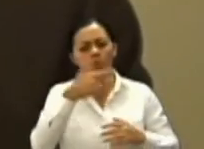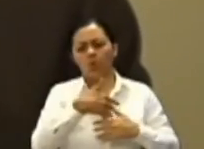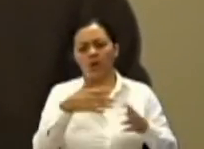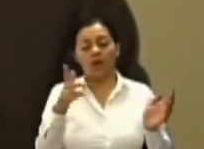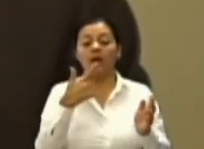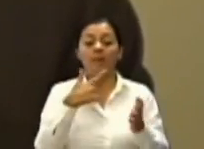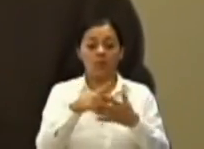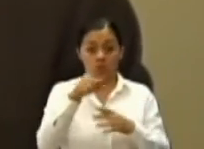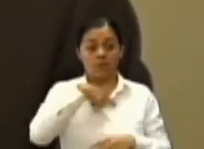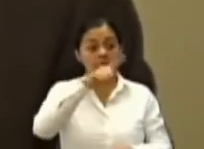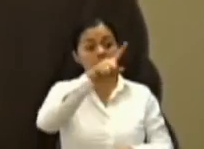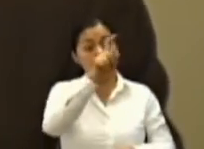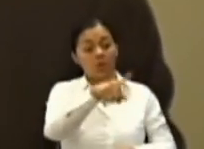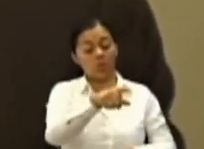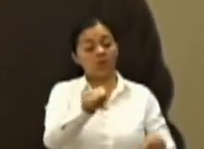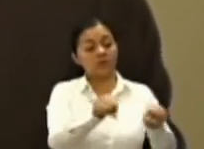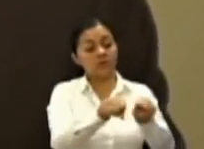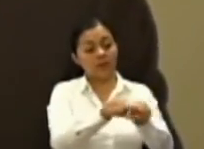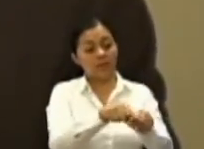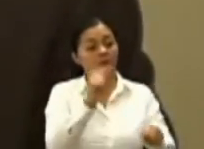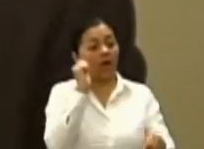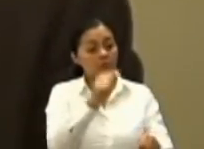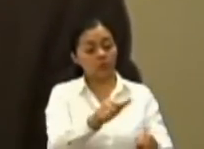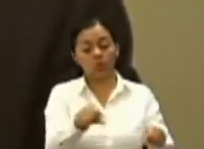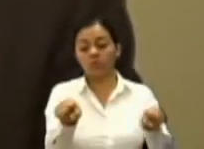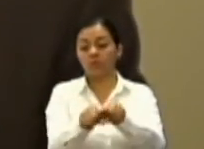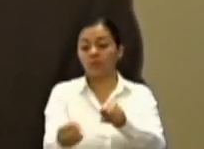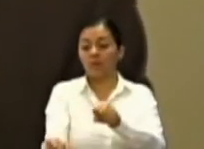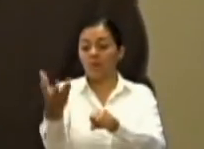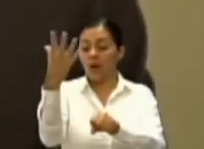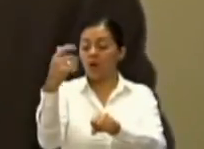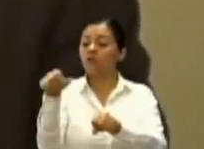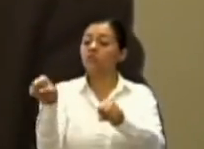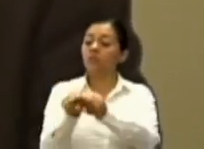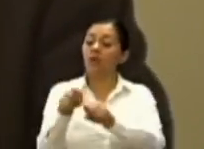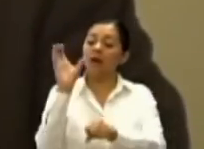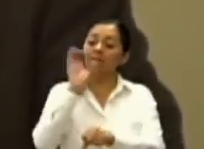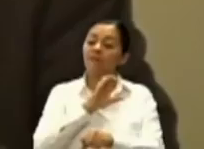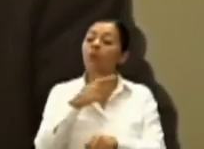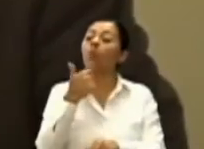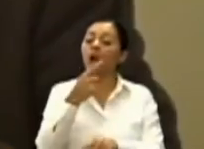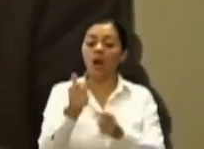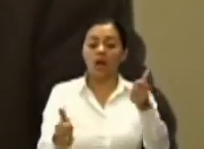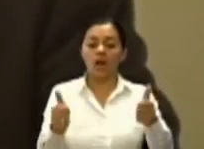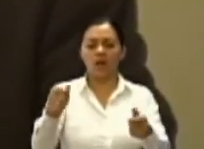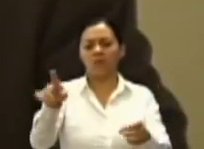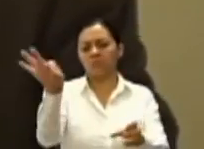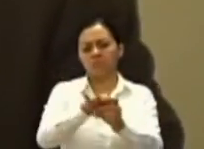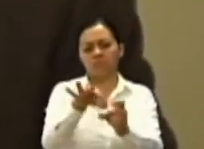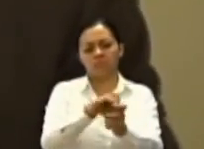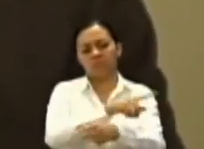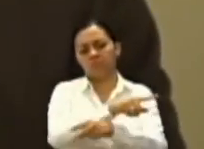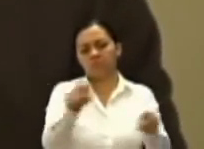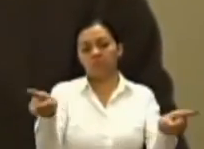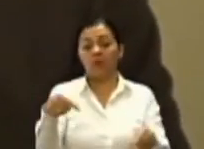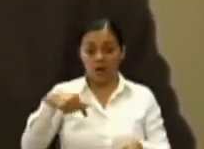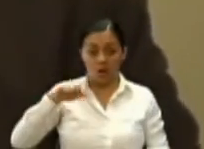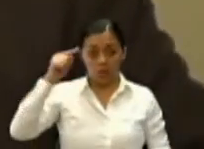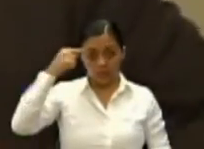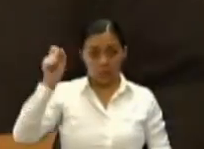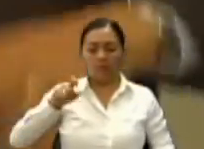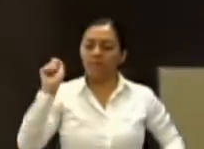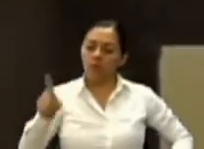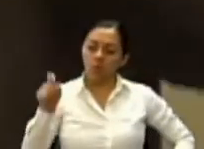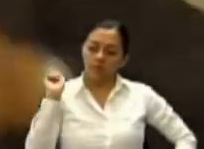zapatos café o zapatos blancos del mundo va a decir si no cuesta nada decir sí pero un país ser ingobernable solo con consultas consultas consulta entonces todas las